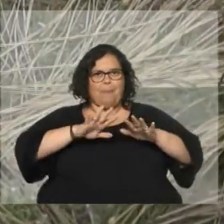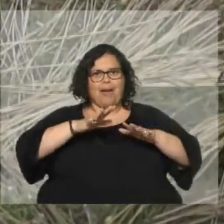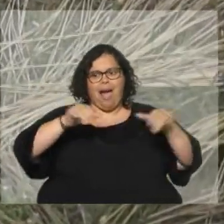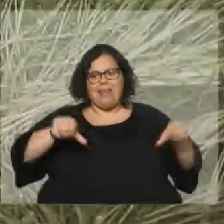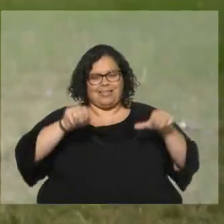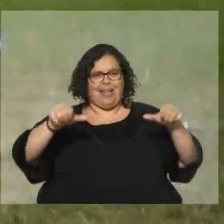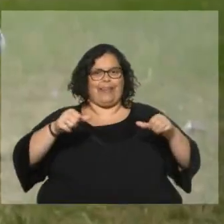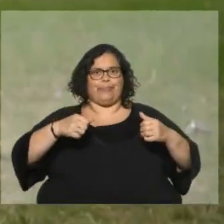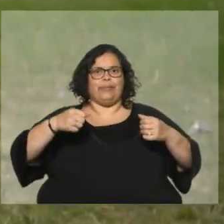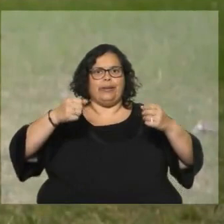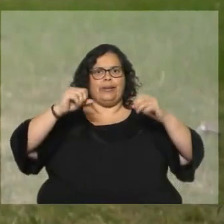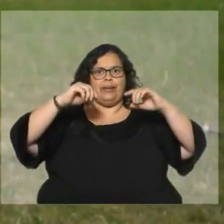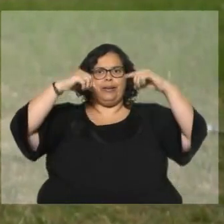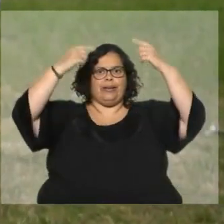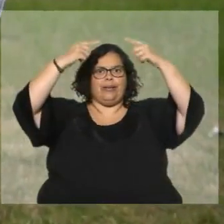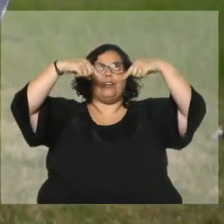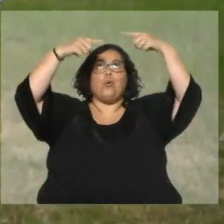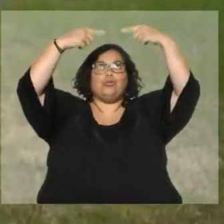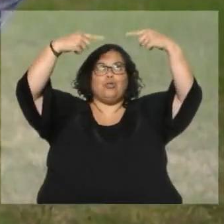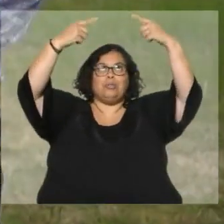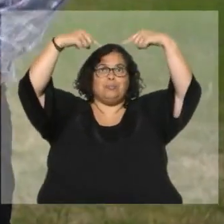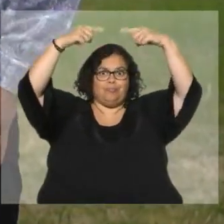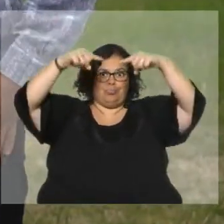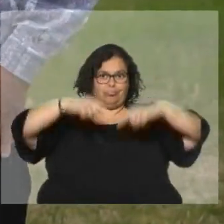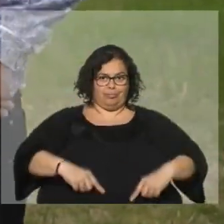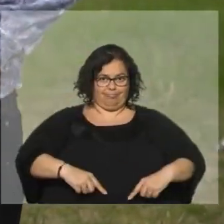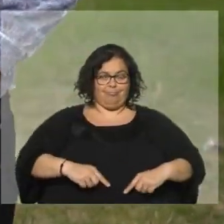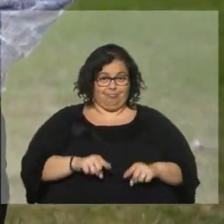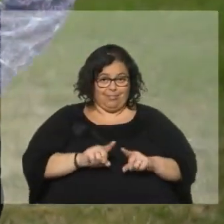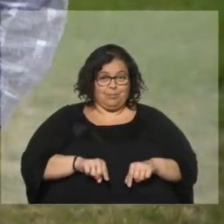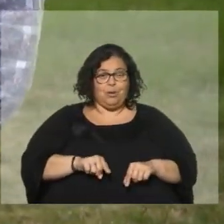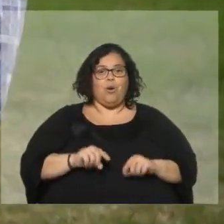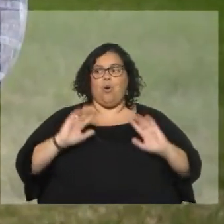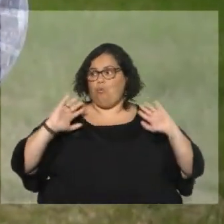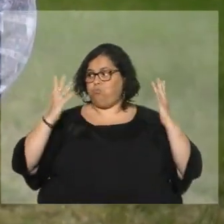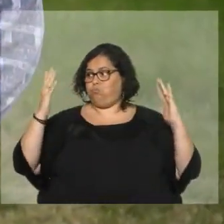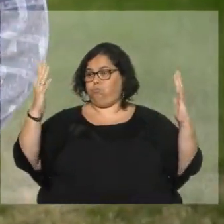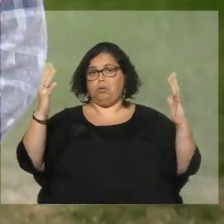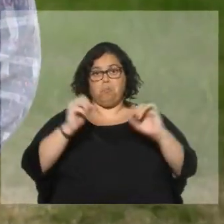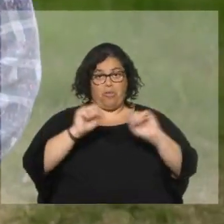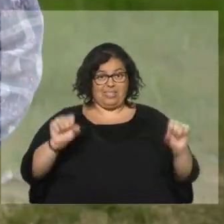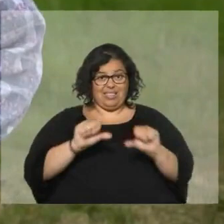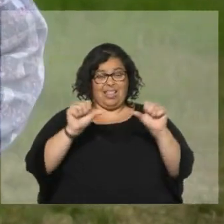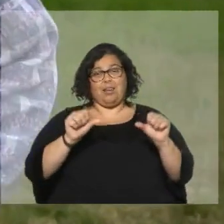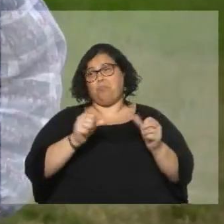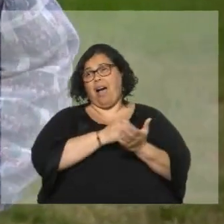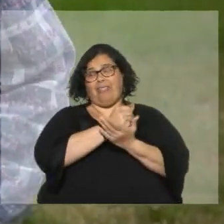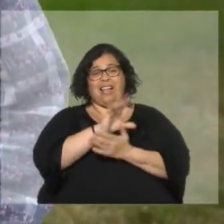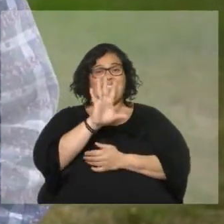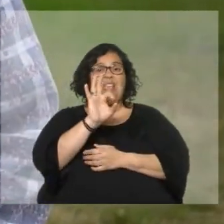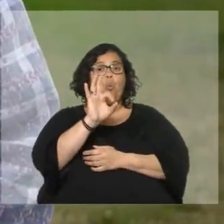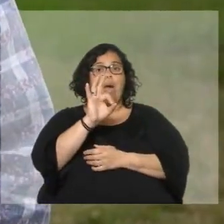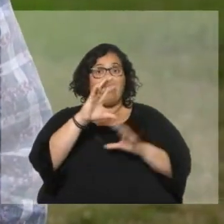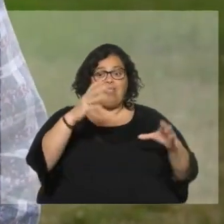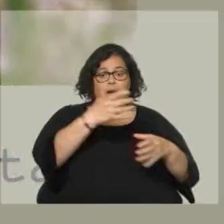vienen y compran. ¿Y en un día cuántos atados podés sacar? Y en un día, si hay junco y te deja cortar, podés hacer hasta 50 más o podés hacerlo. Bastante.